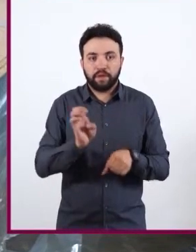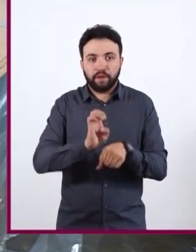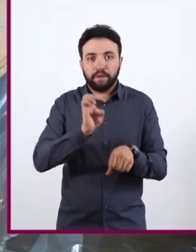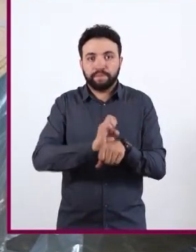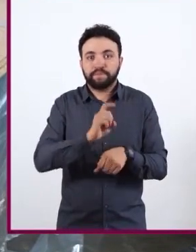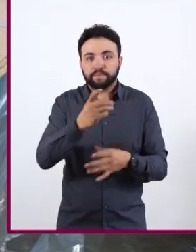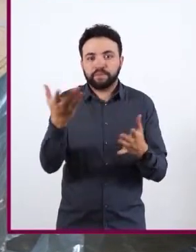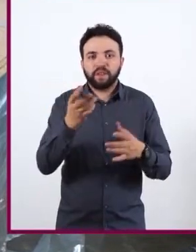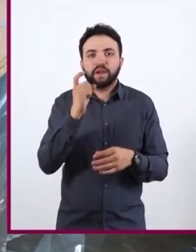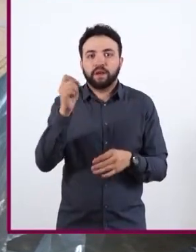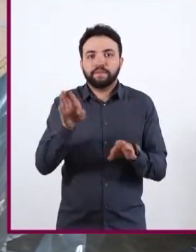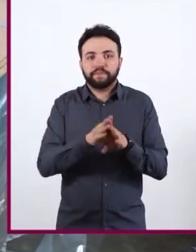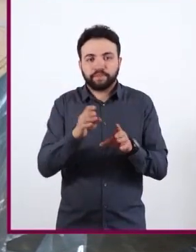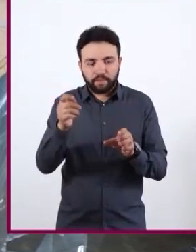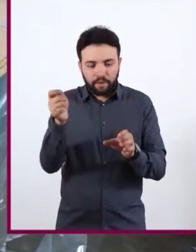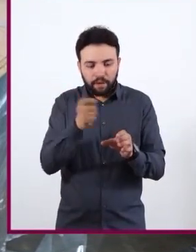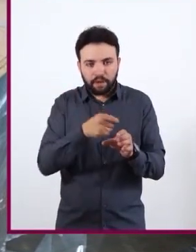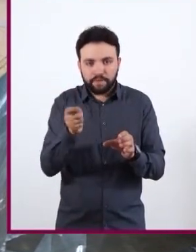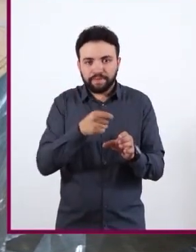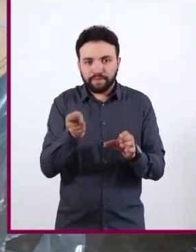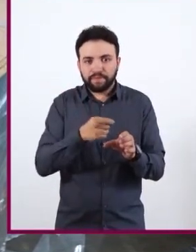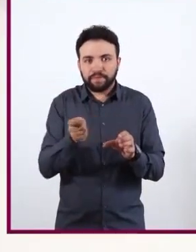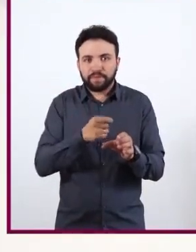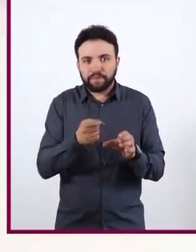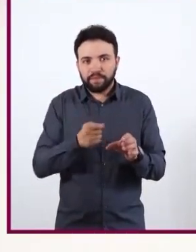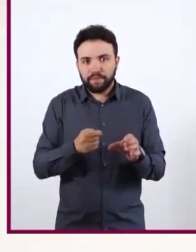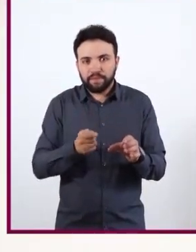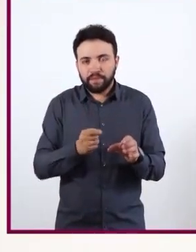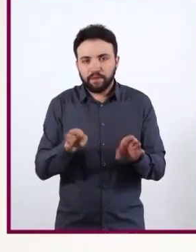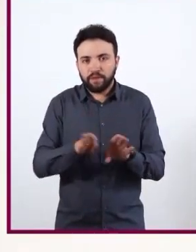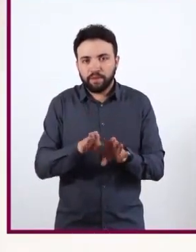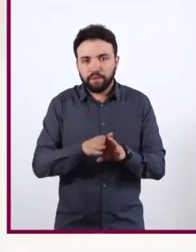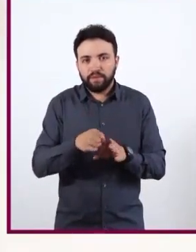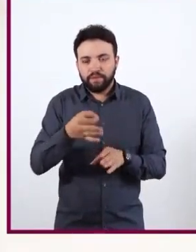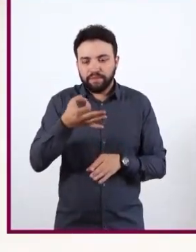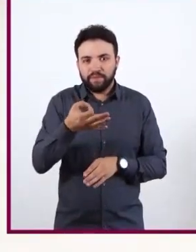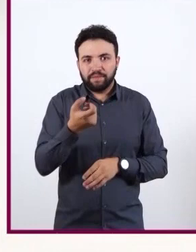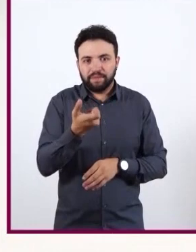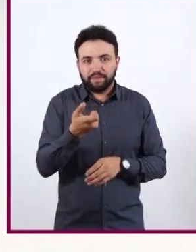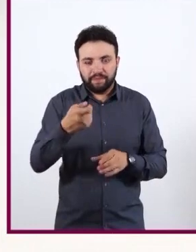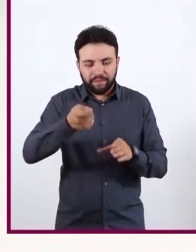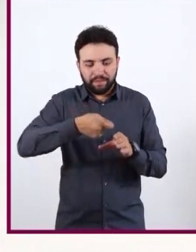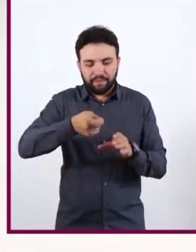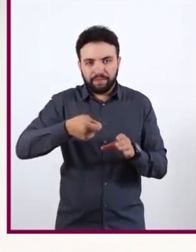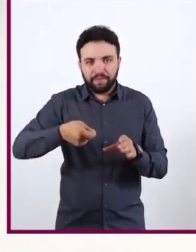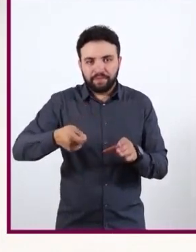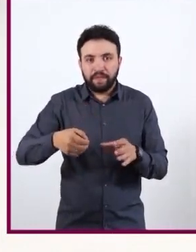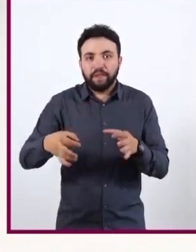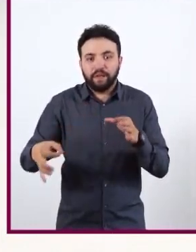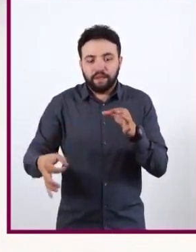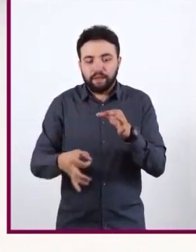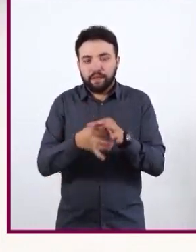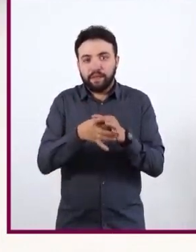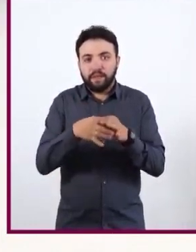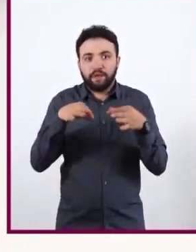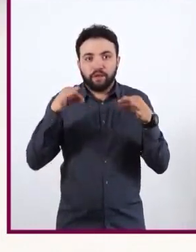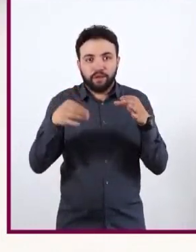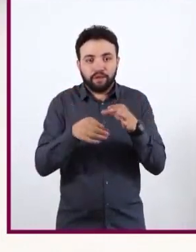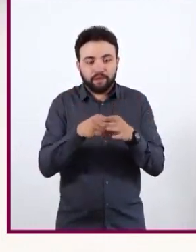Bueno, entonces lo que vas a hacer es tratar de pasar justo la marca de la moneda.